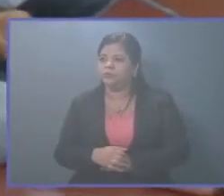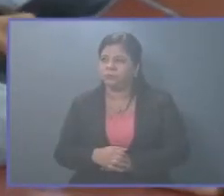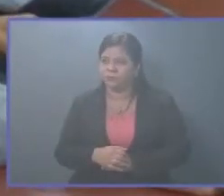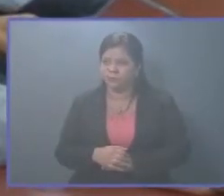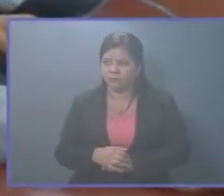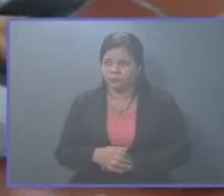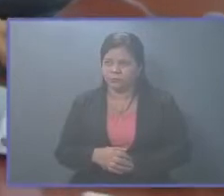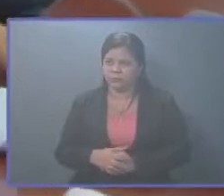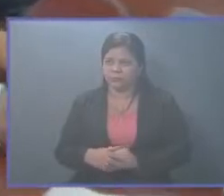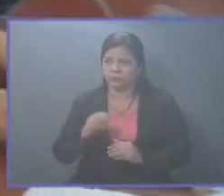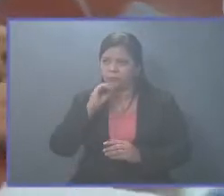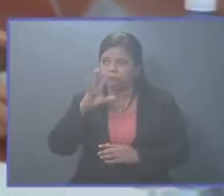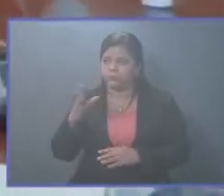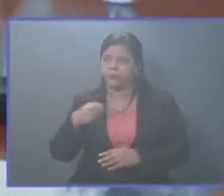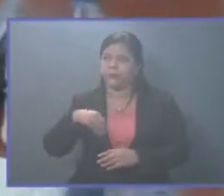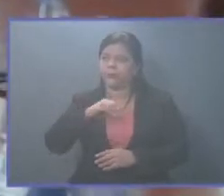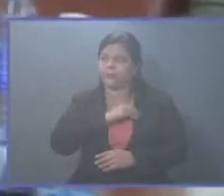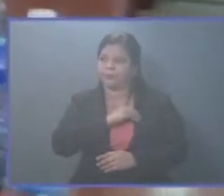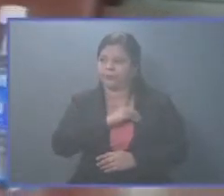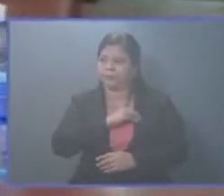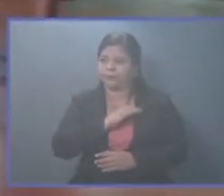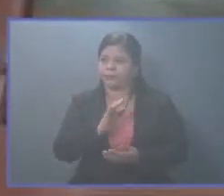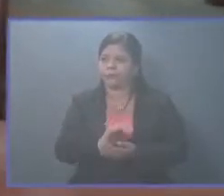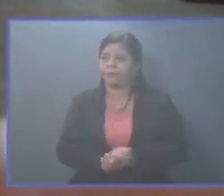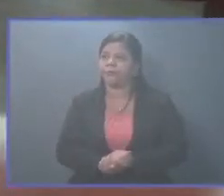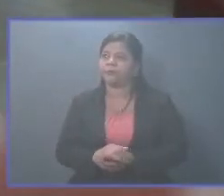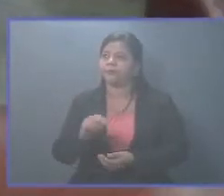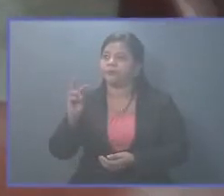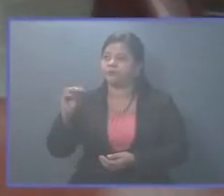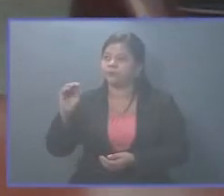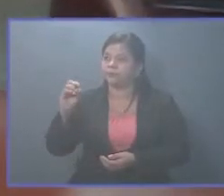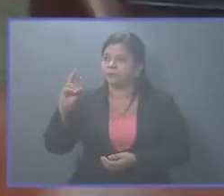Me había pedido la palabra el doctor Montoya.